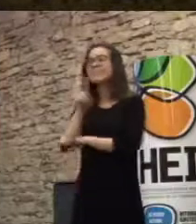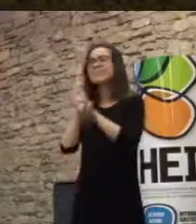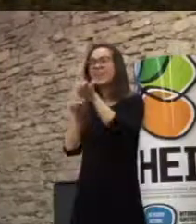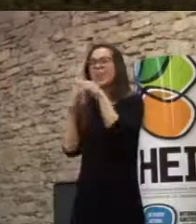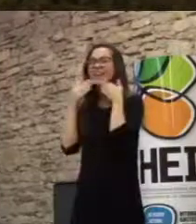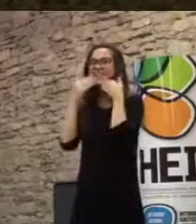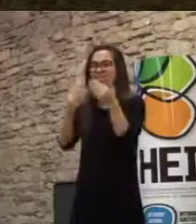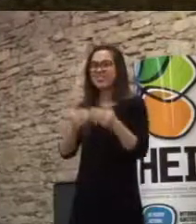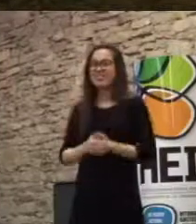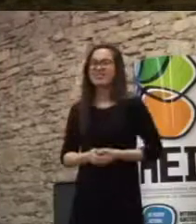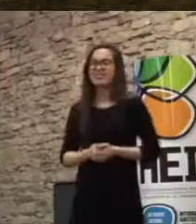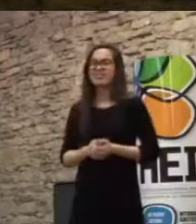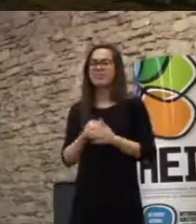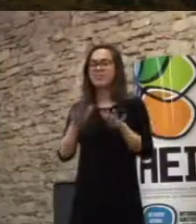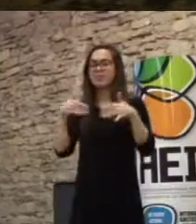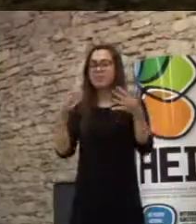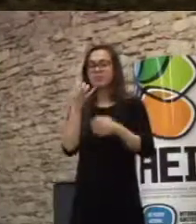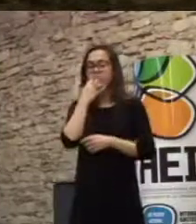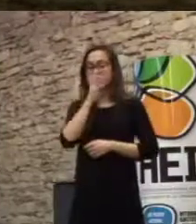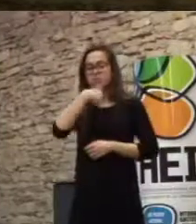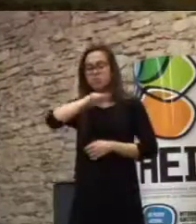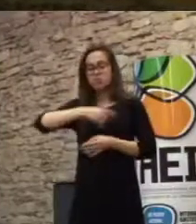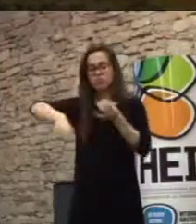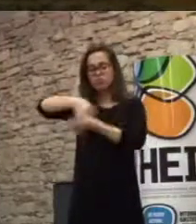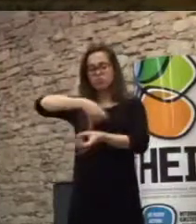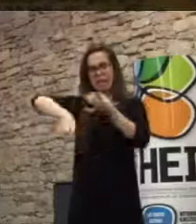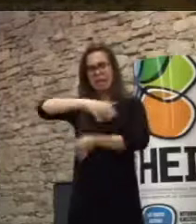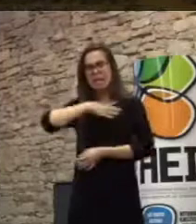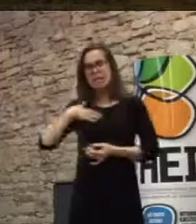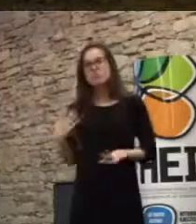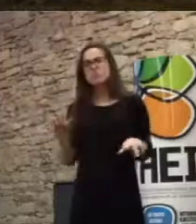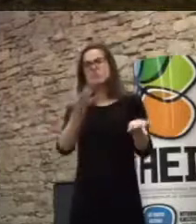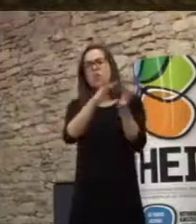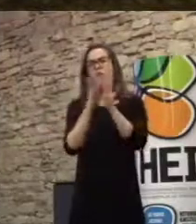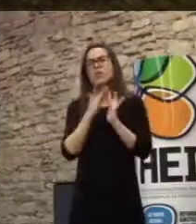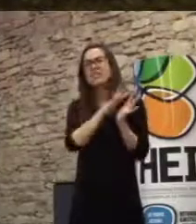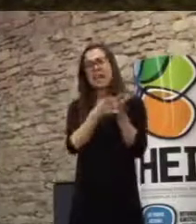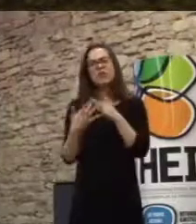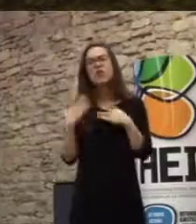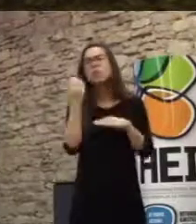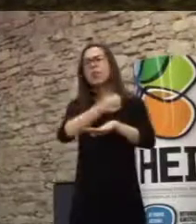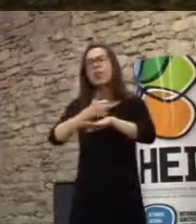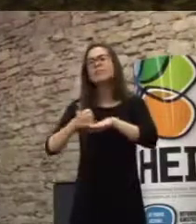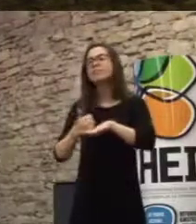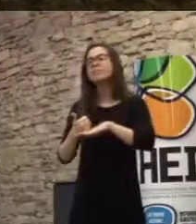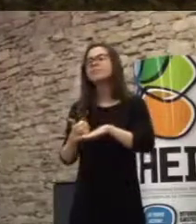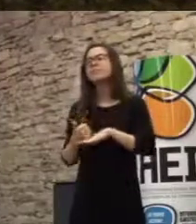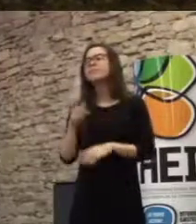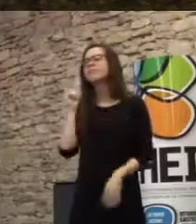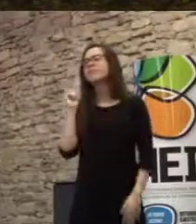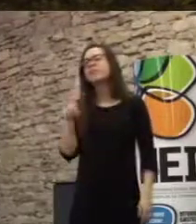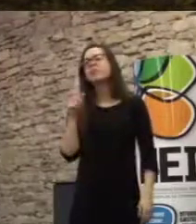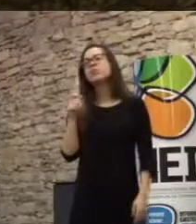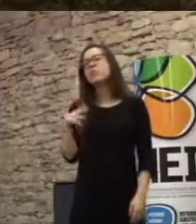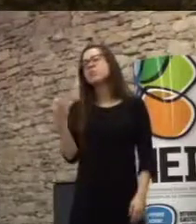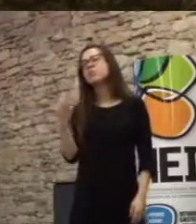entonces en todo foro de cooperación que queremos juntar en todo foro de interacción ciudadana tiene que ser reinas las preguntas